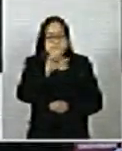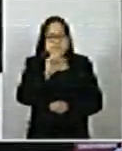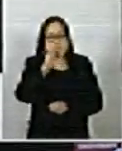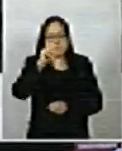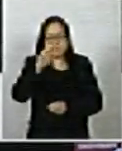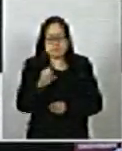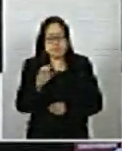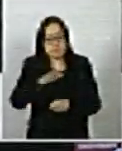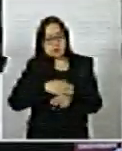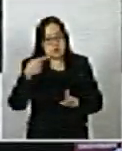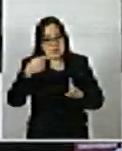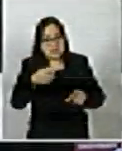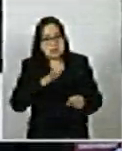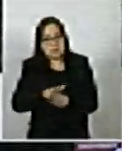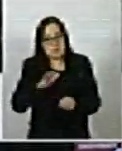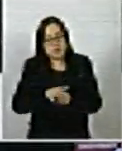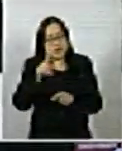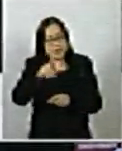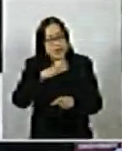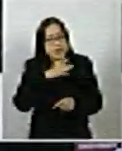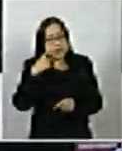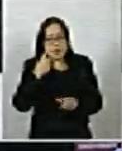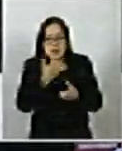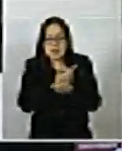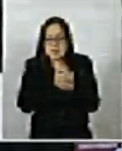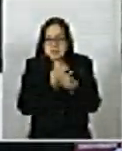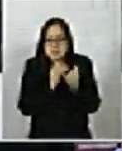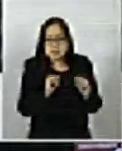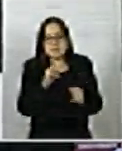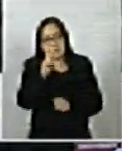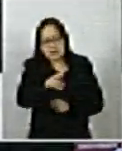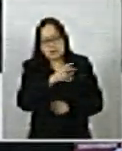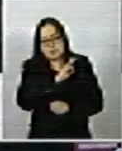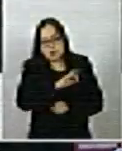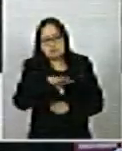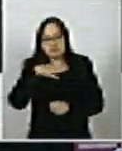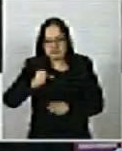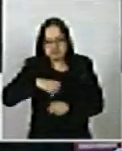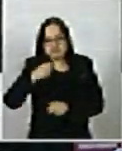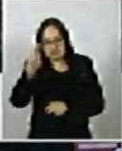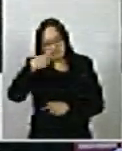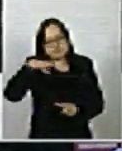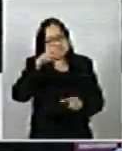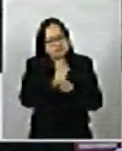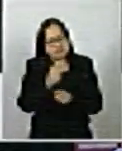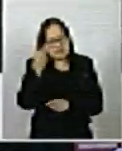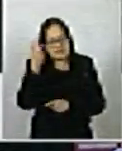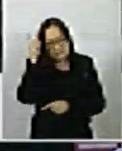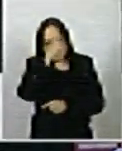porque esas cosas no son automáticas y cuestan mucho trabajo.